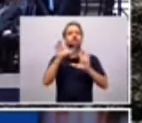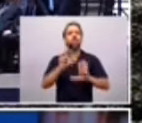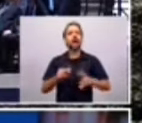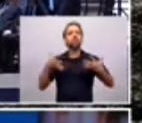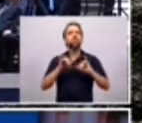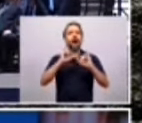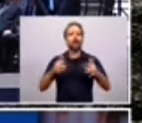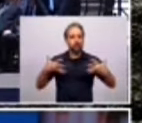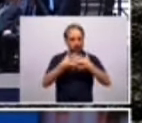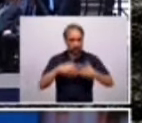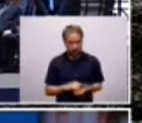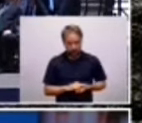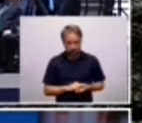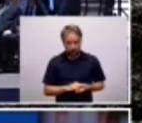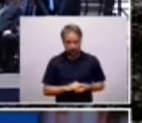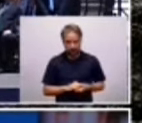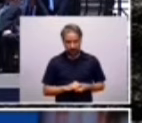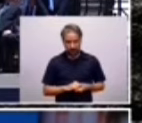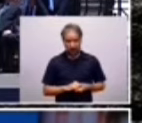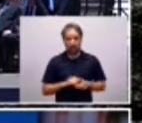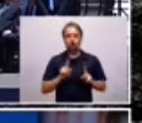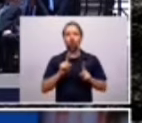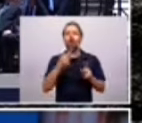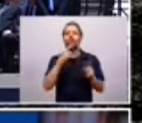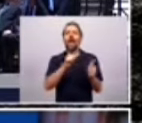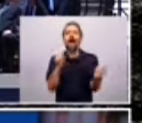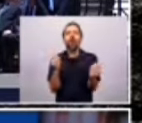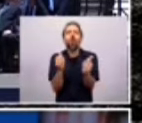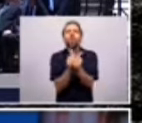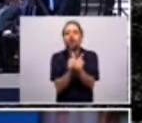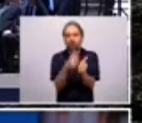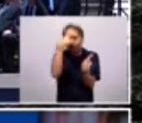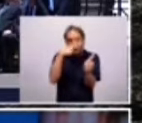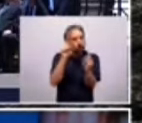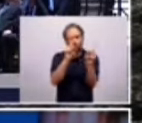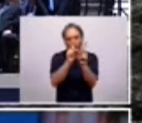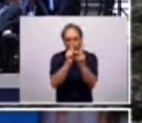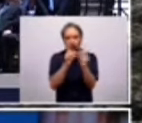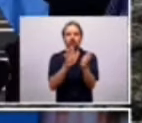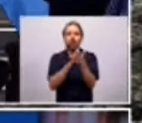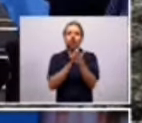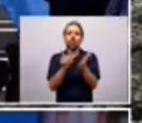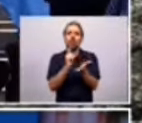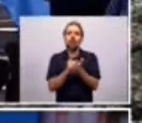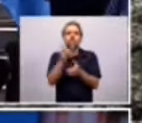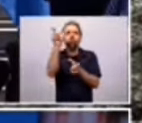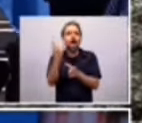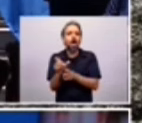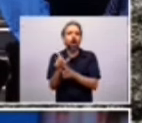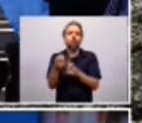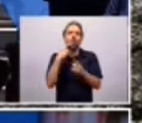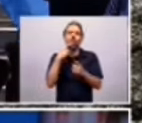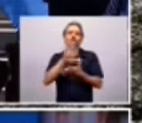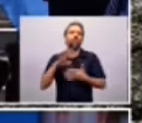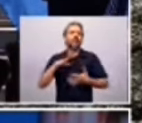de eslabones débiles y eslabones fuertes de la cadena, ¿no? Evidentemente, cuando hablamos de trabajadores, cuando hablamos de personas que están en una situación